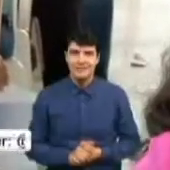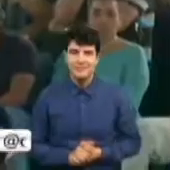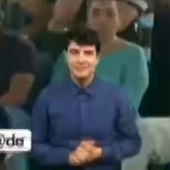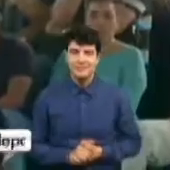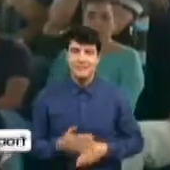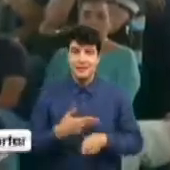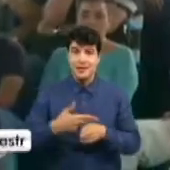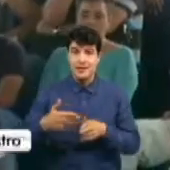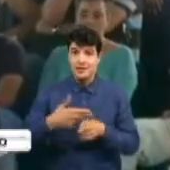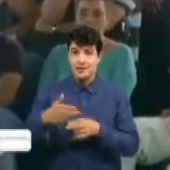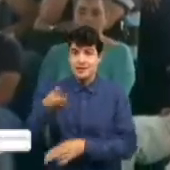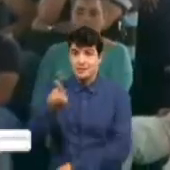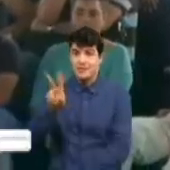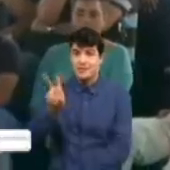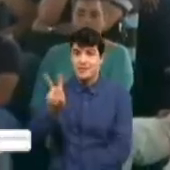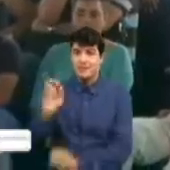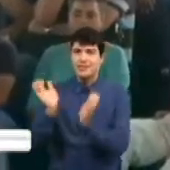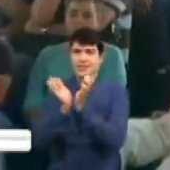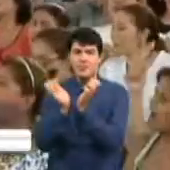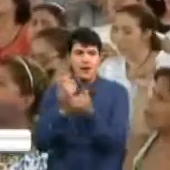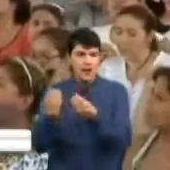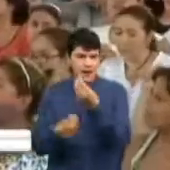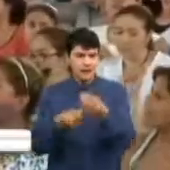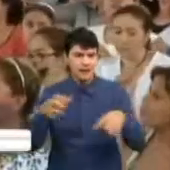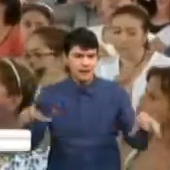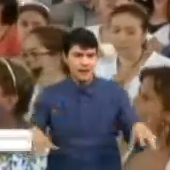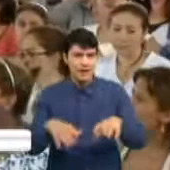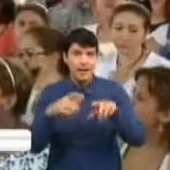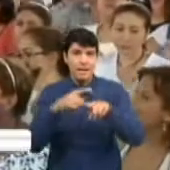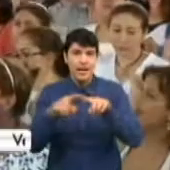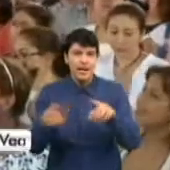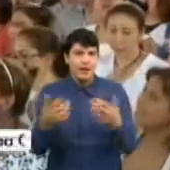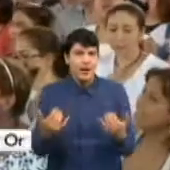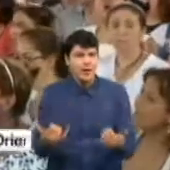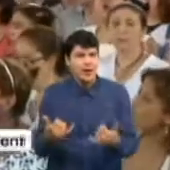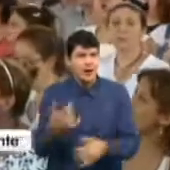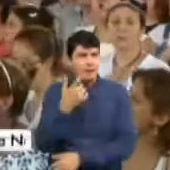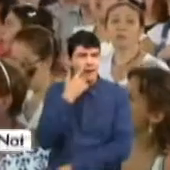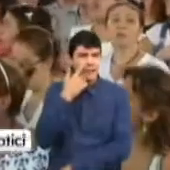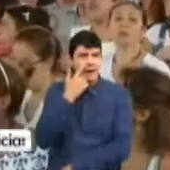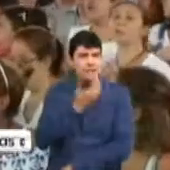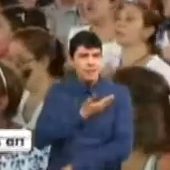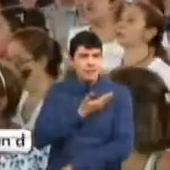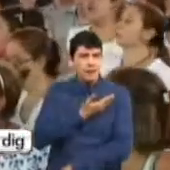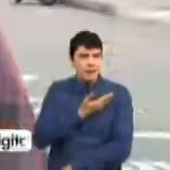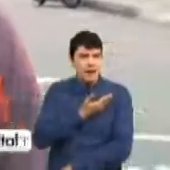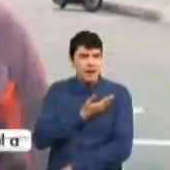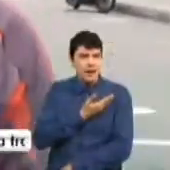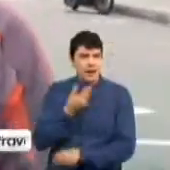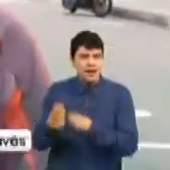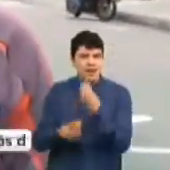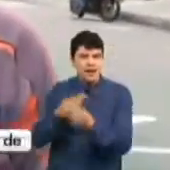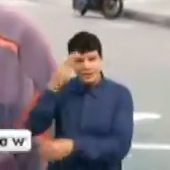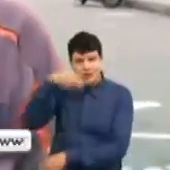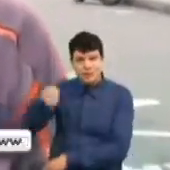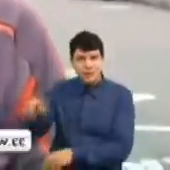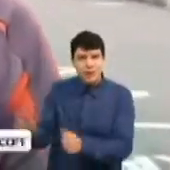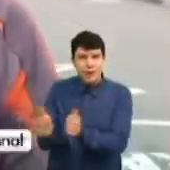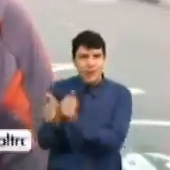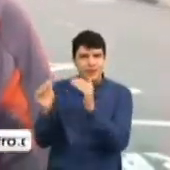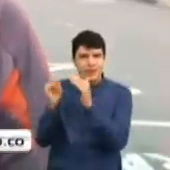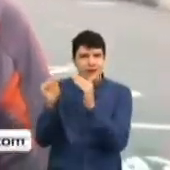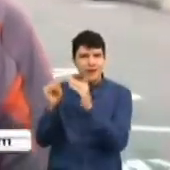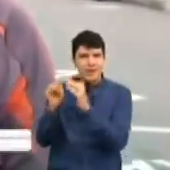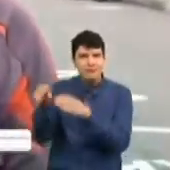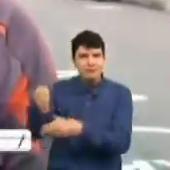17 de mayo se realizarán actividades, pero mientras tanto, ¿qué hacen los padres con sus hijos en la casa? La verdad es problema para todo el